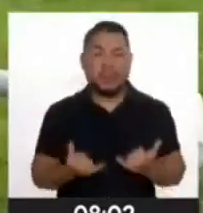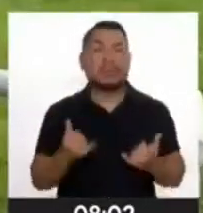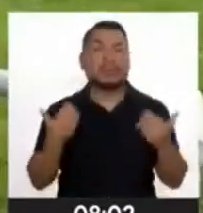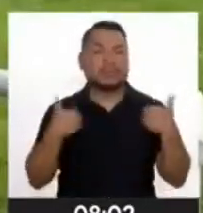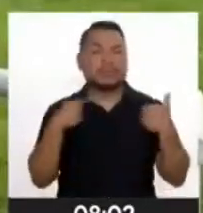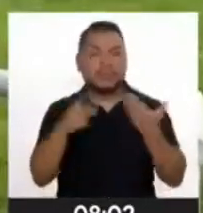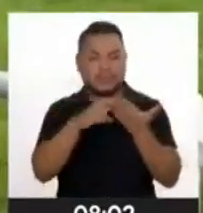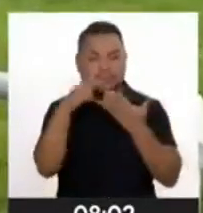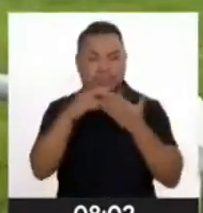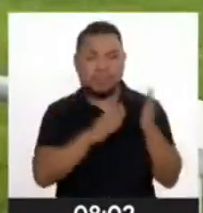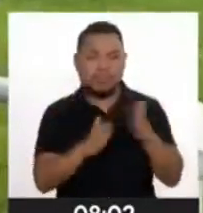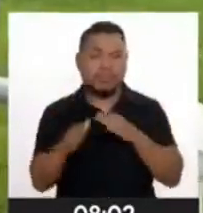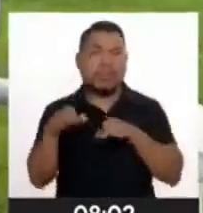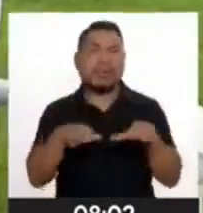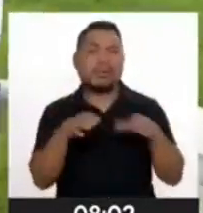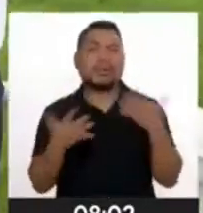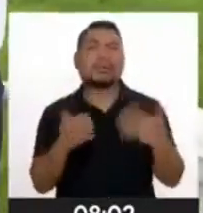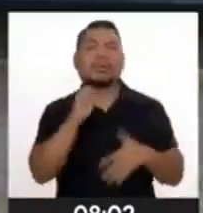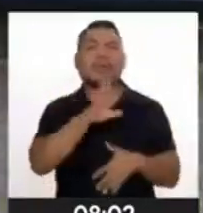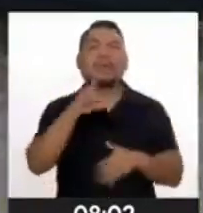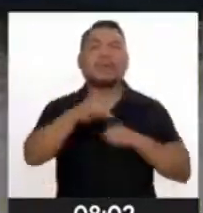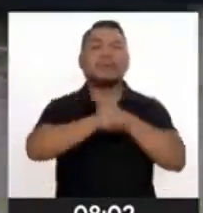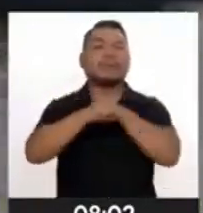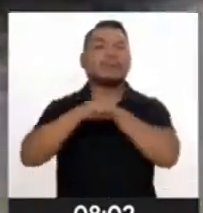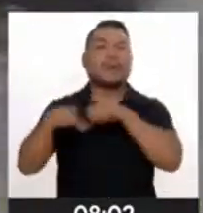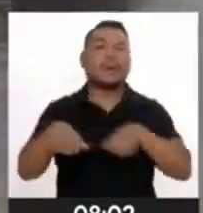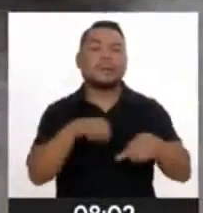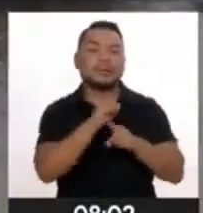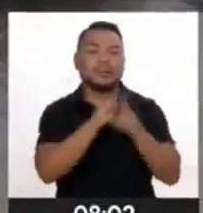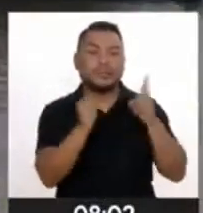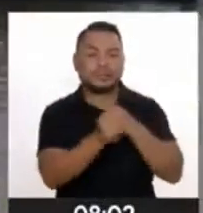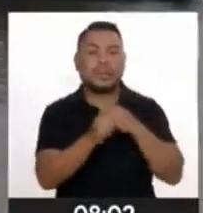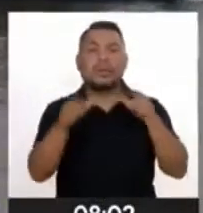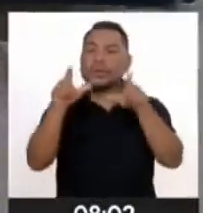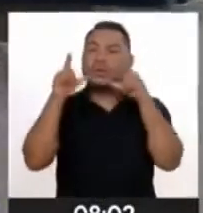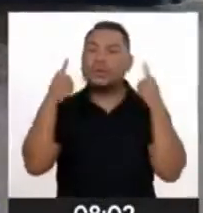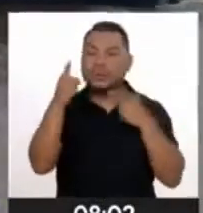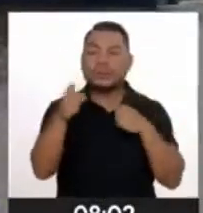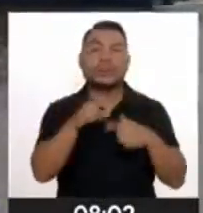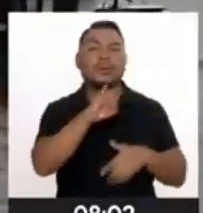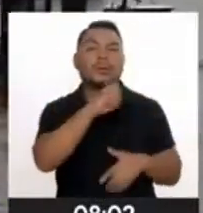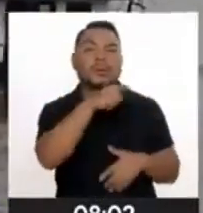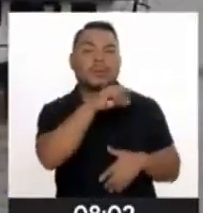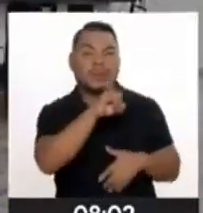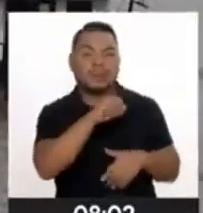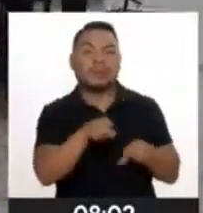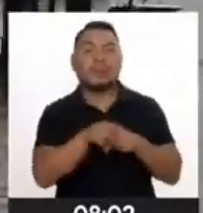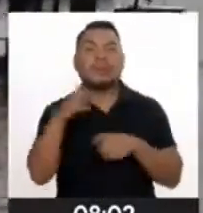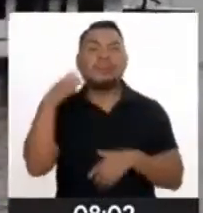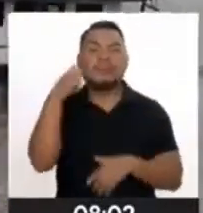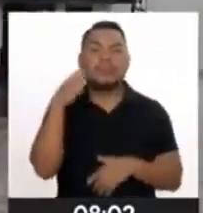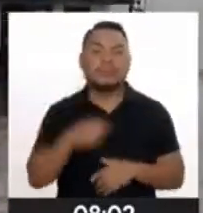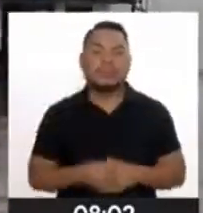tienen planificado realizar 41 campañas de acción social en Loreto, Ucayali y Puno.